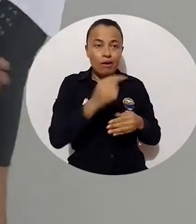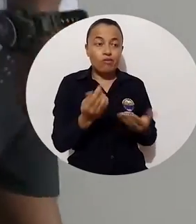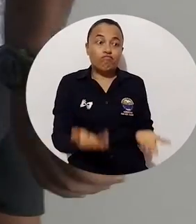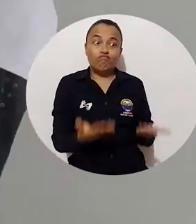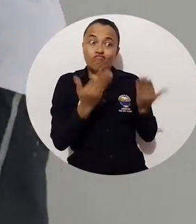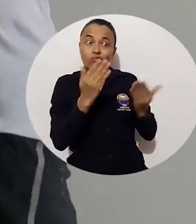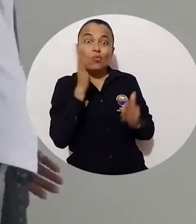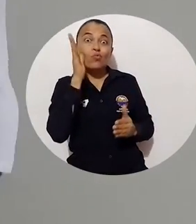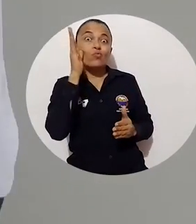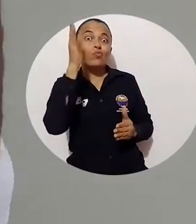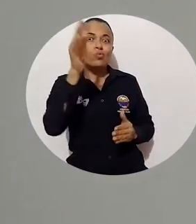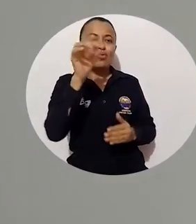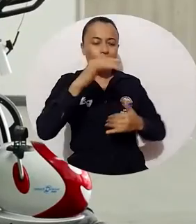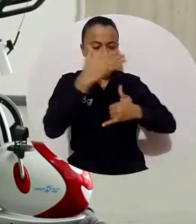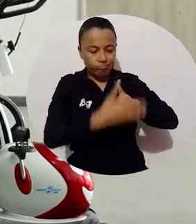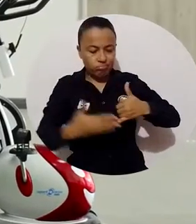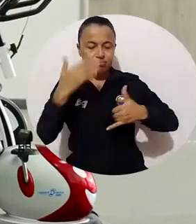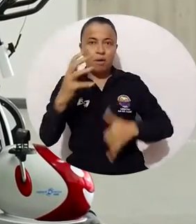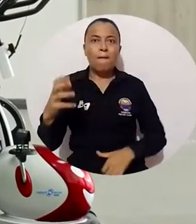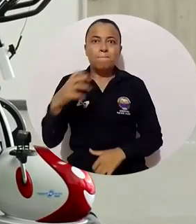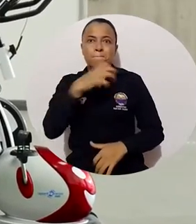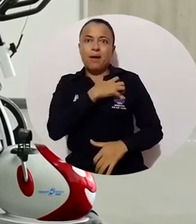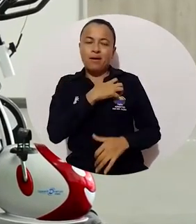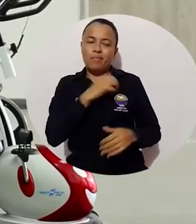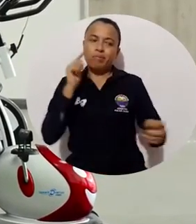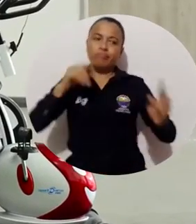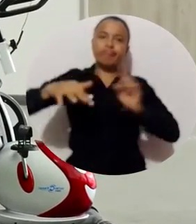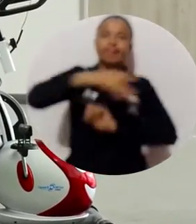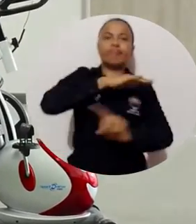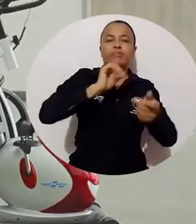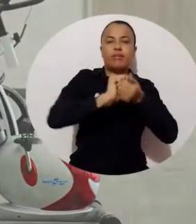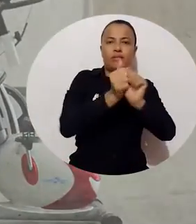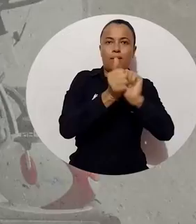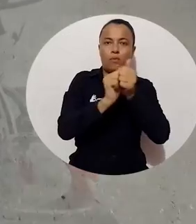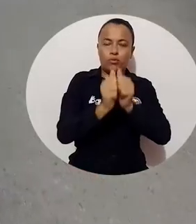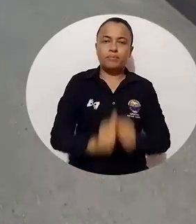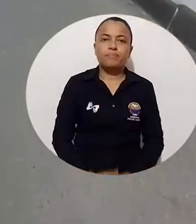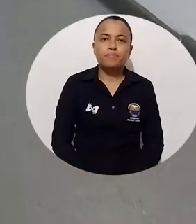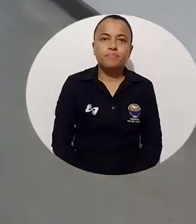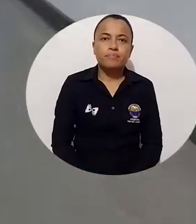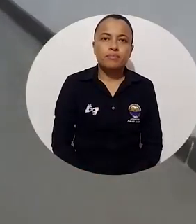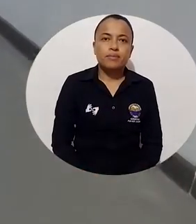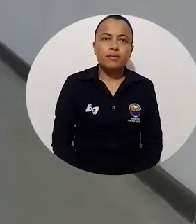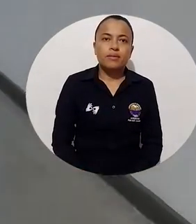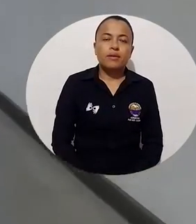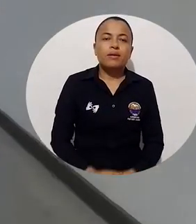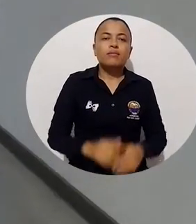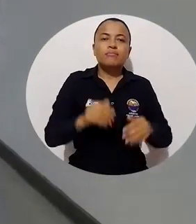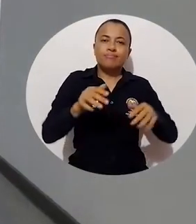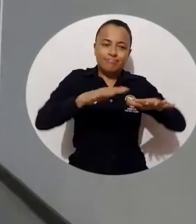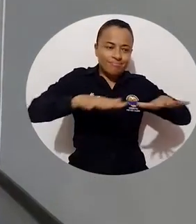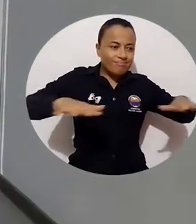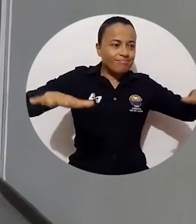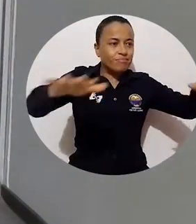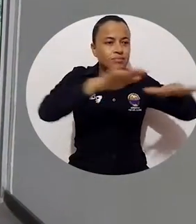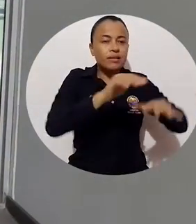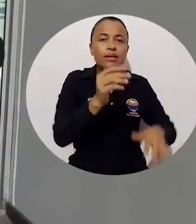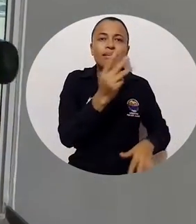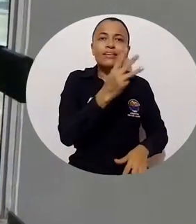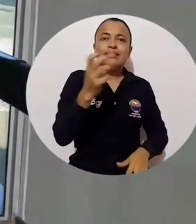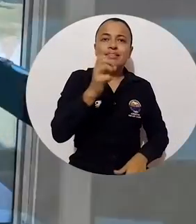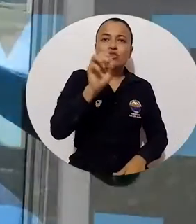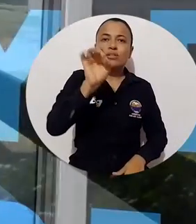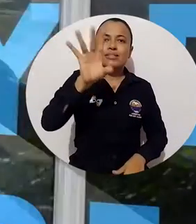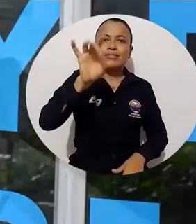país futuros campeones en torno al deporte en Colombia. El CARDEP es un área de 315